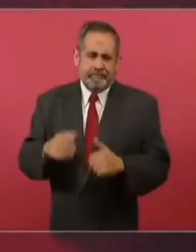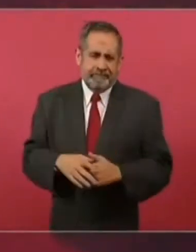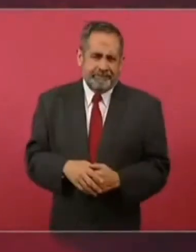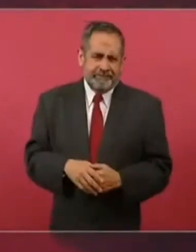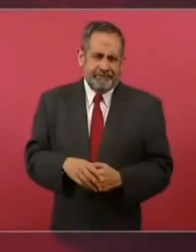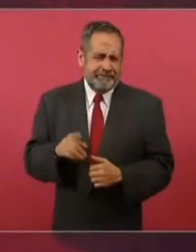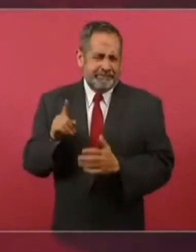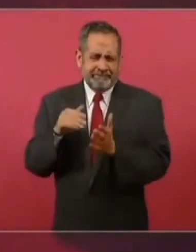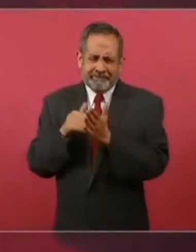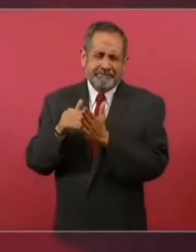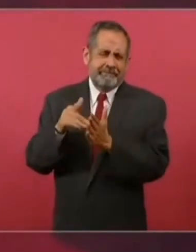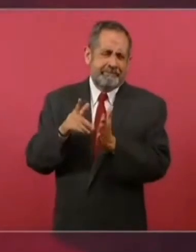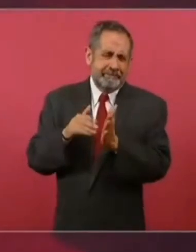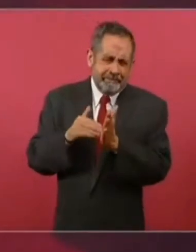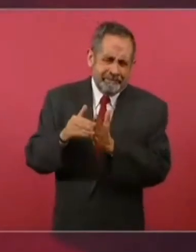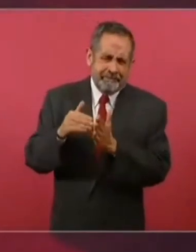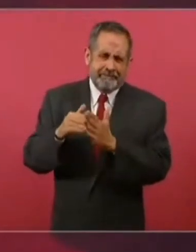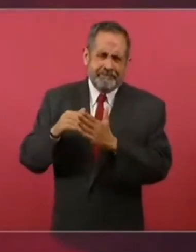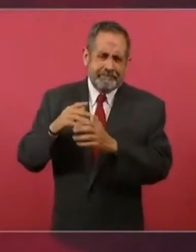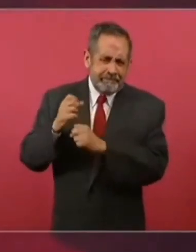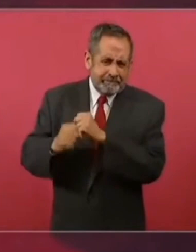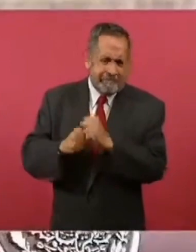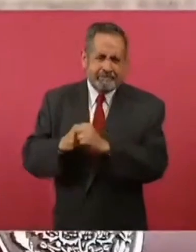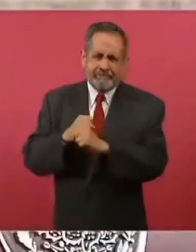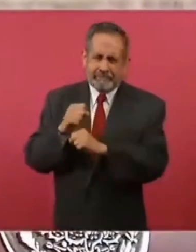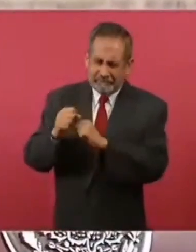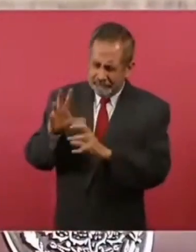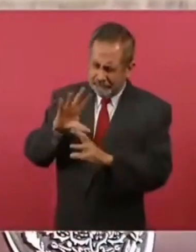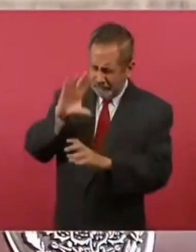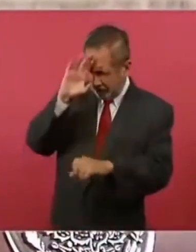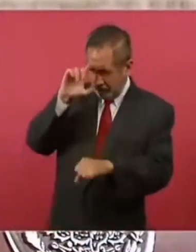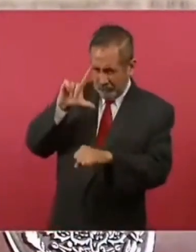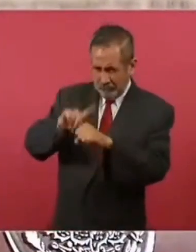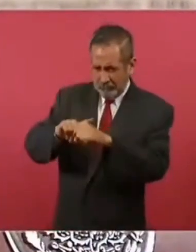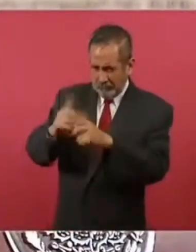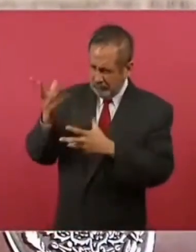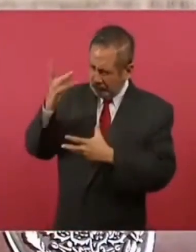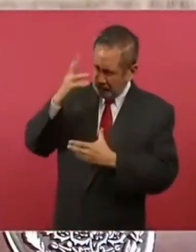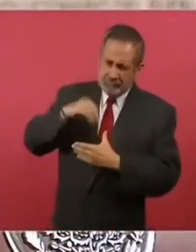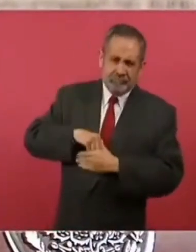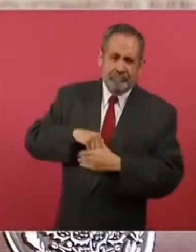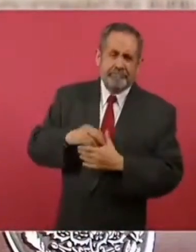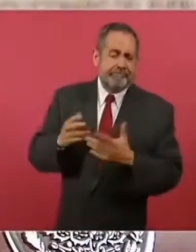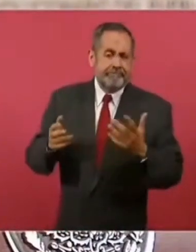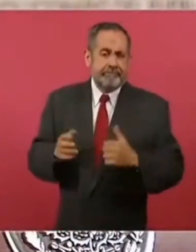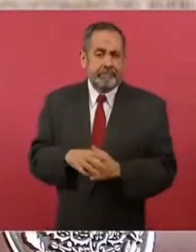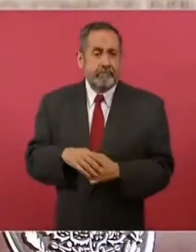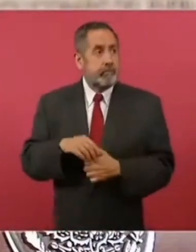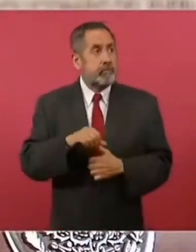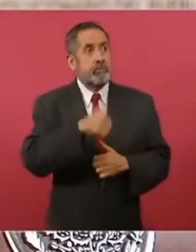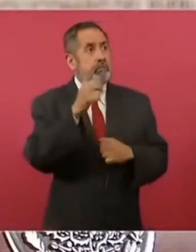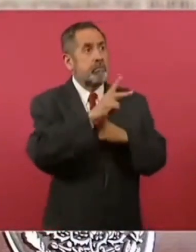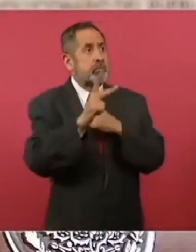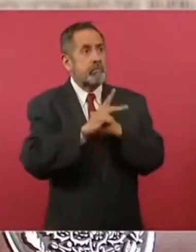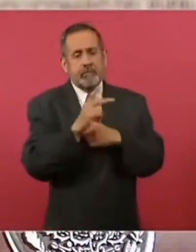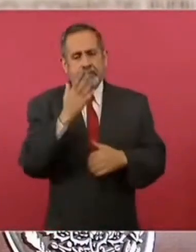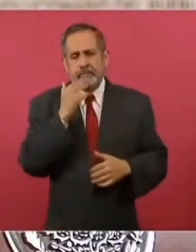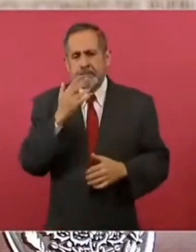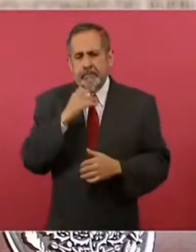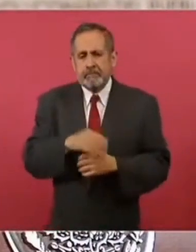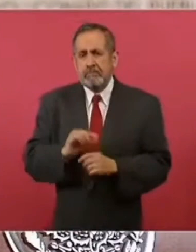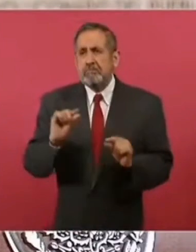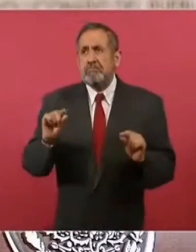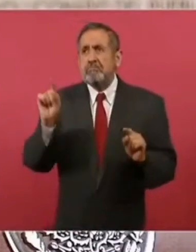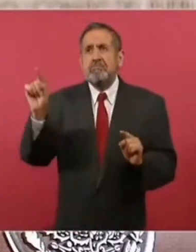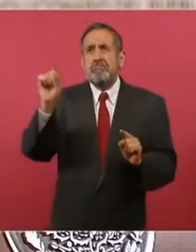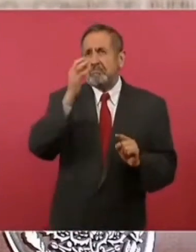Son miles de años de cultura eso no lo tienen en otras partes son